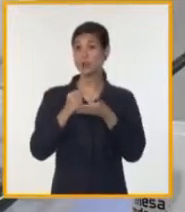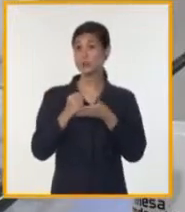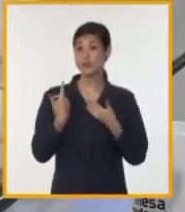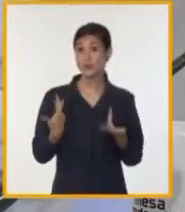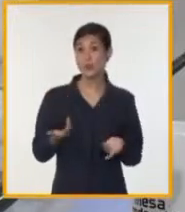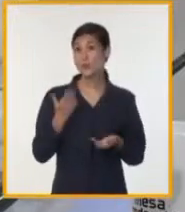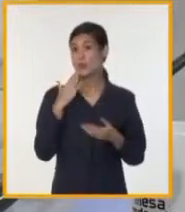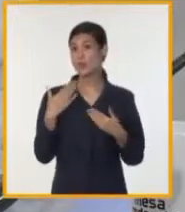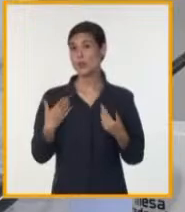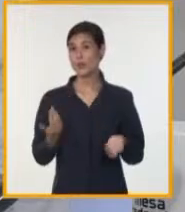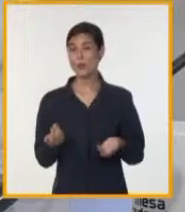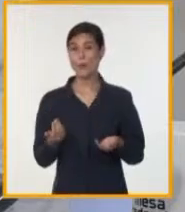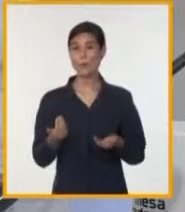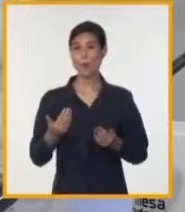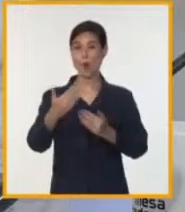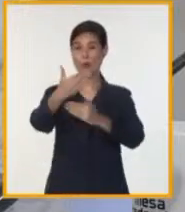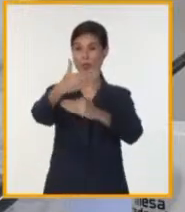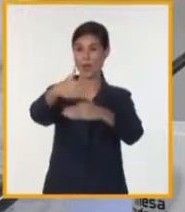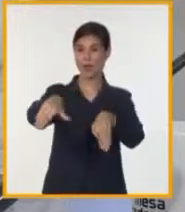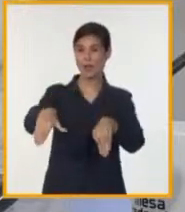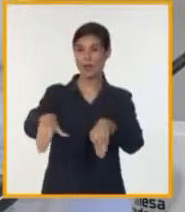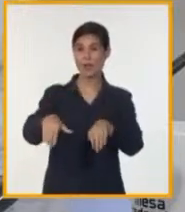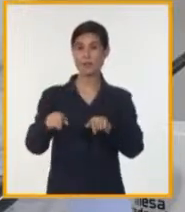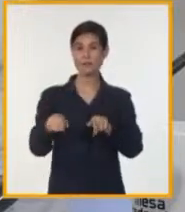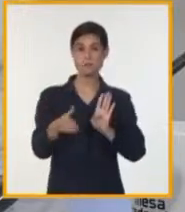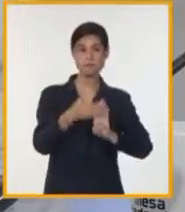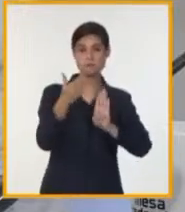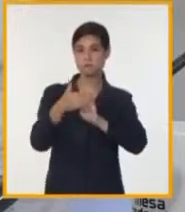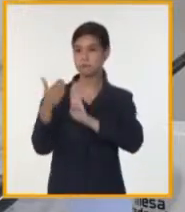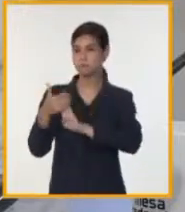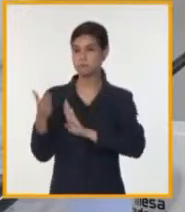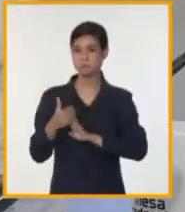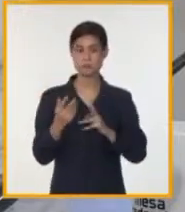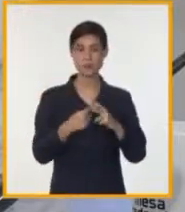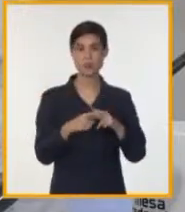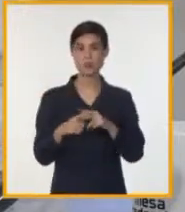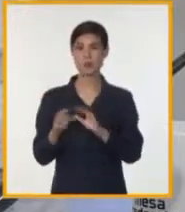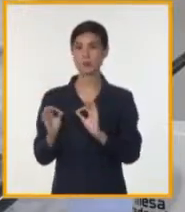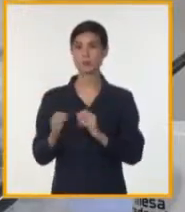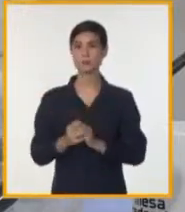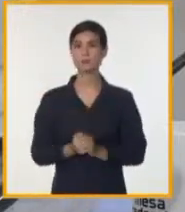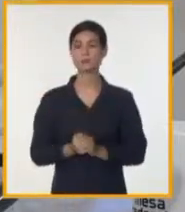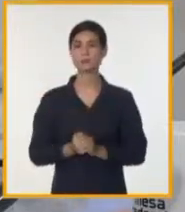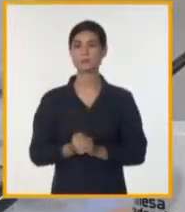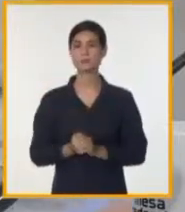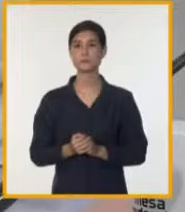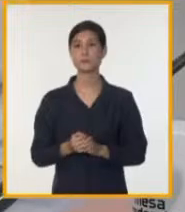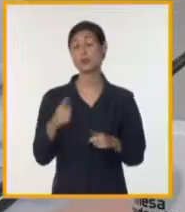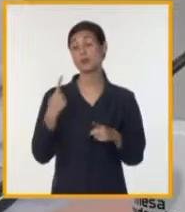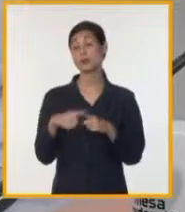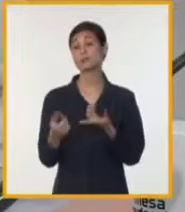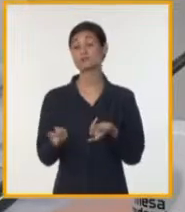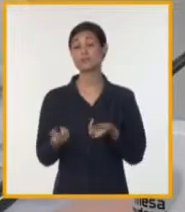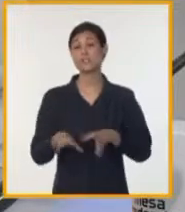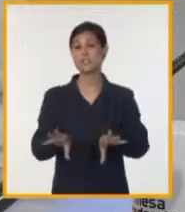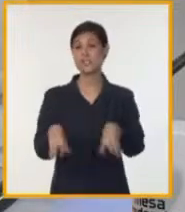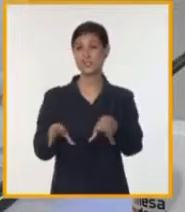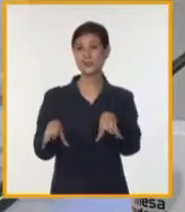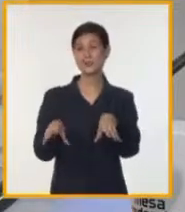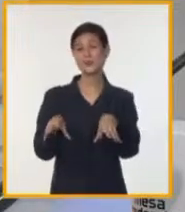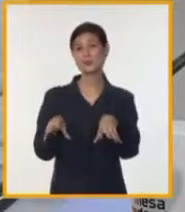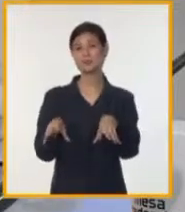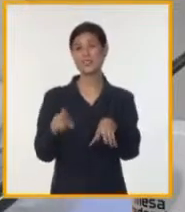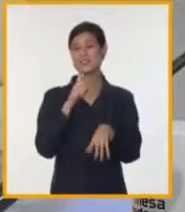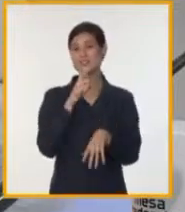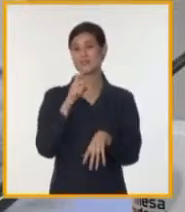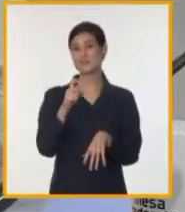para el bacheo y las reparaciones de la vía, ¿no? Para el bacheo, sí, cómo no. Bueno, el escenario actual también nos ha llevado, y yo digo que ha